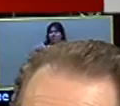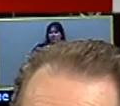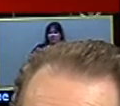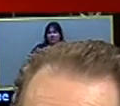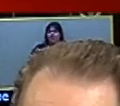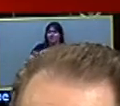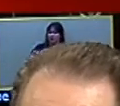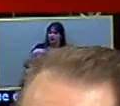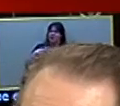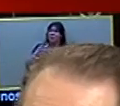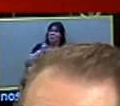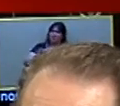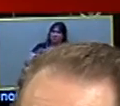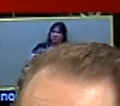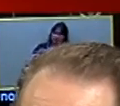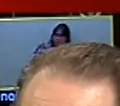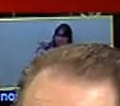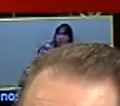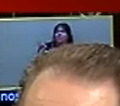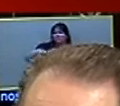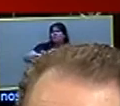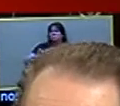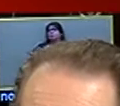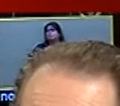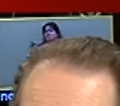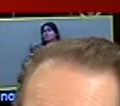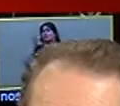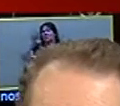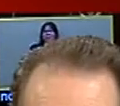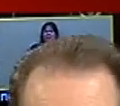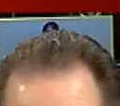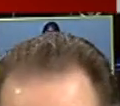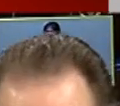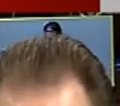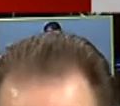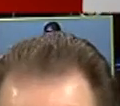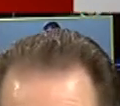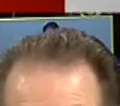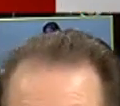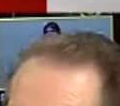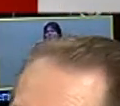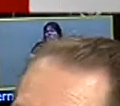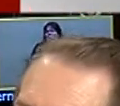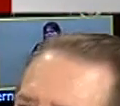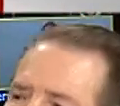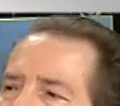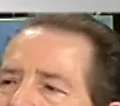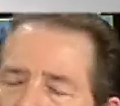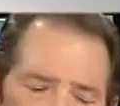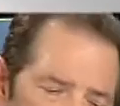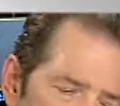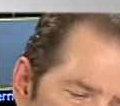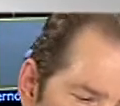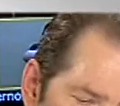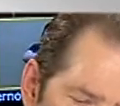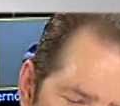que es poco edificante no es poco edificante es un gobierno de criminales bueno pues es terrible acá decirme a putada de mis